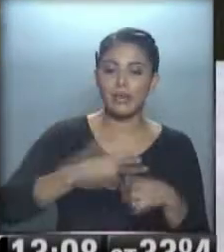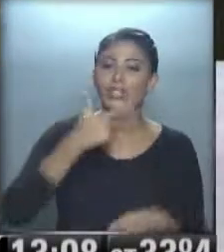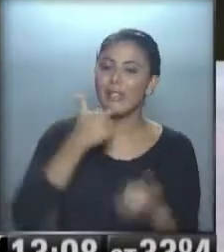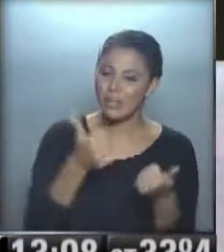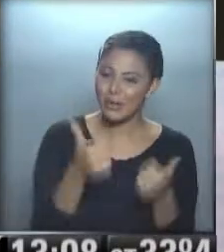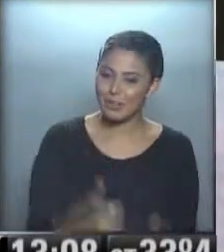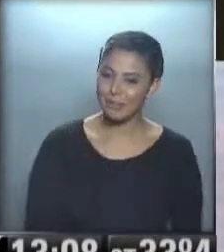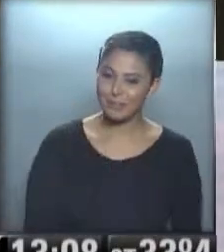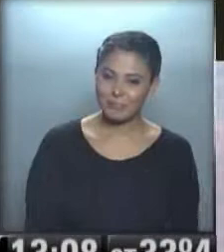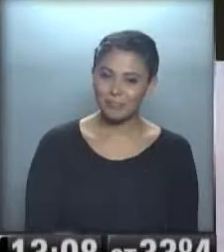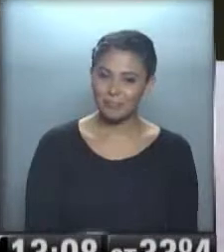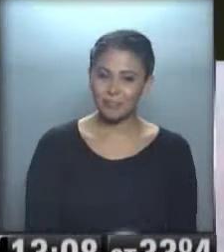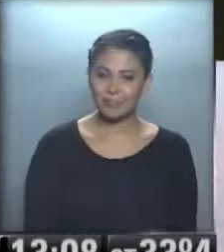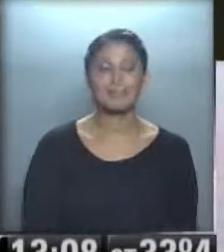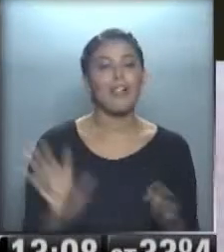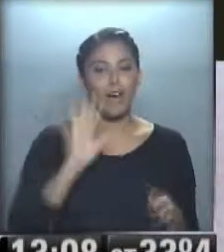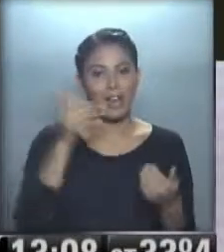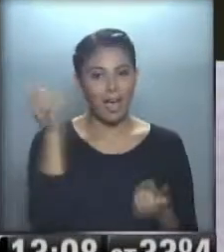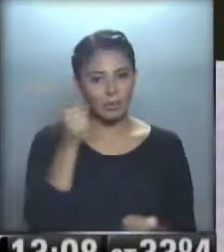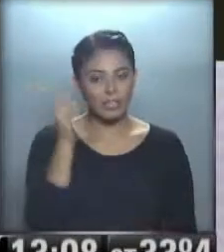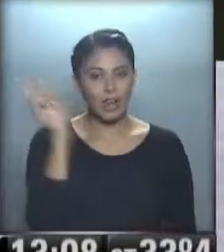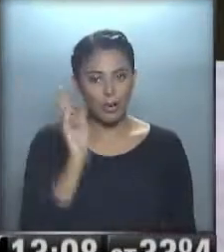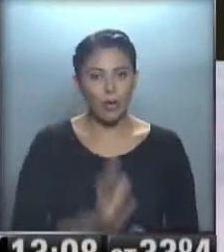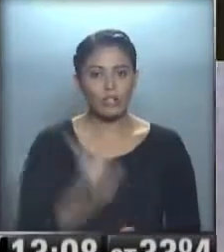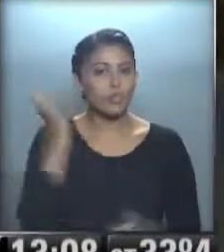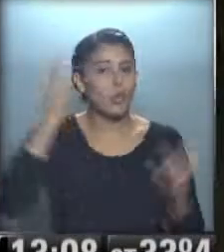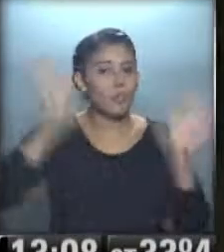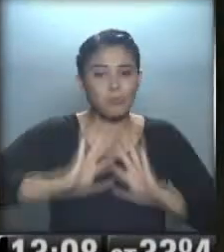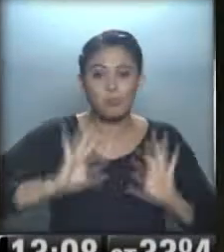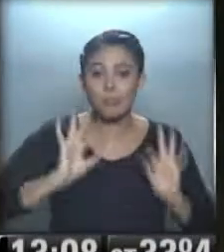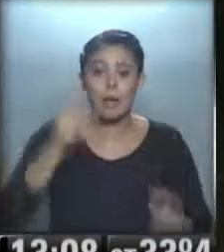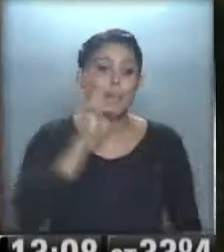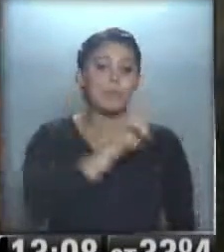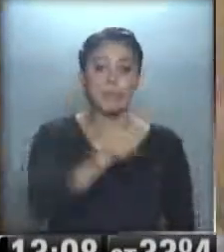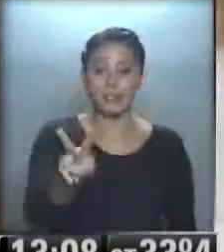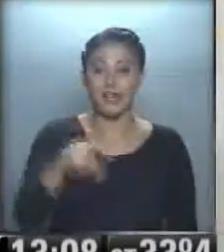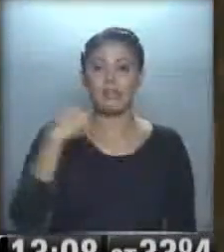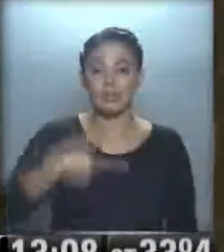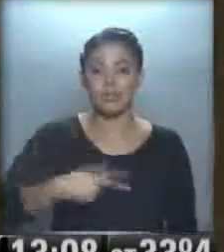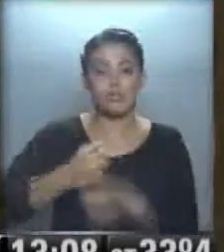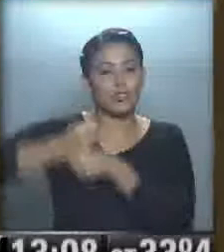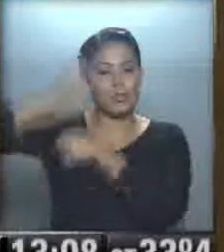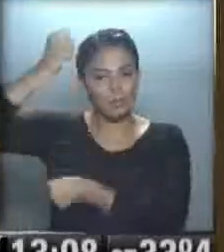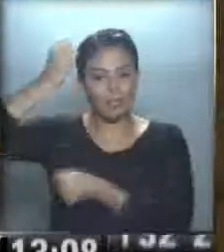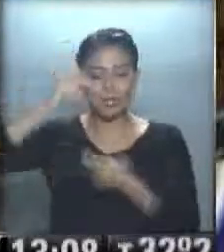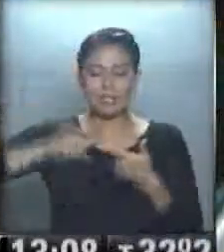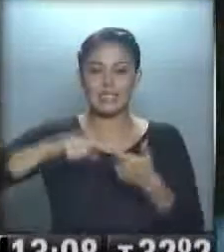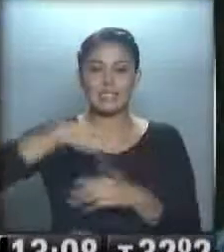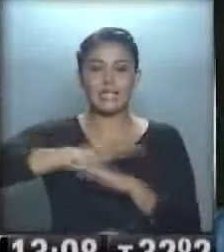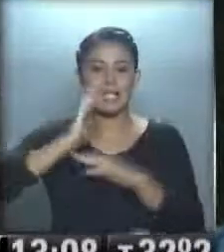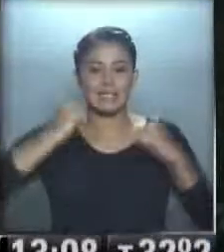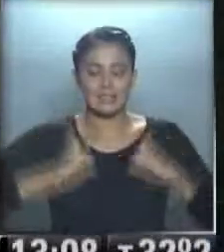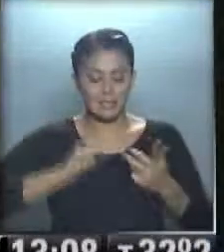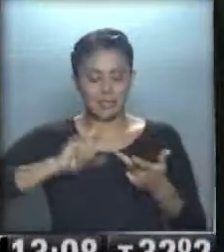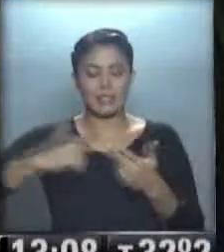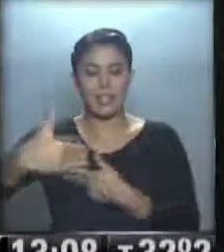te va? ¿Qué tal, Agustina, Roberto? Y ya tenemos todo preparado. Si no, miren, trajimos la sombrilla, las sillitas, la